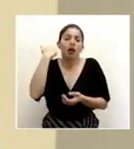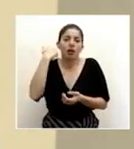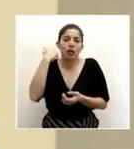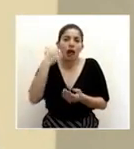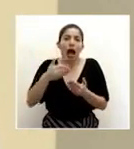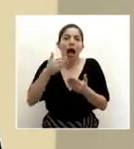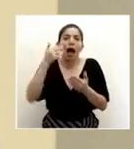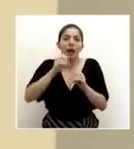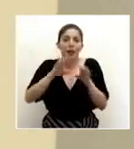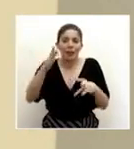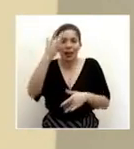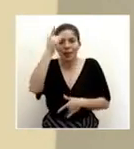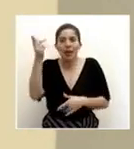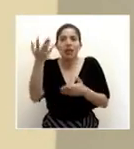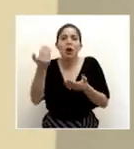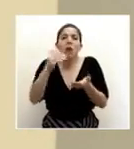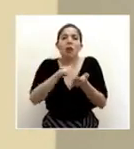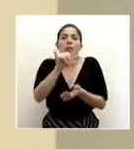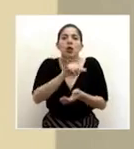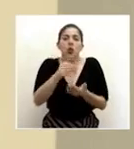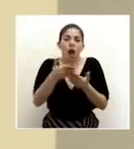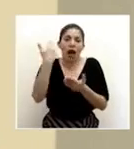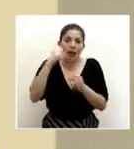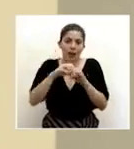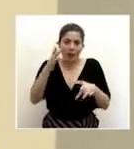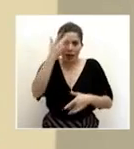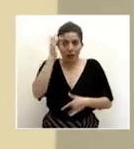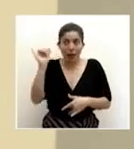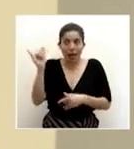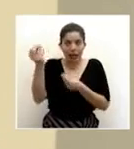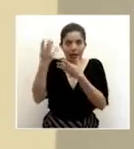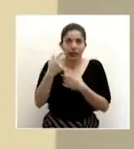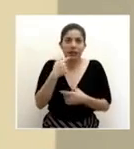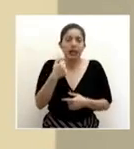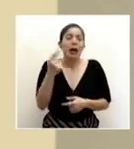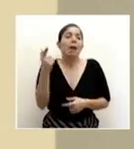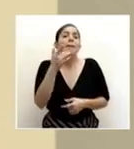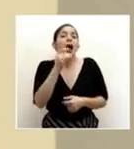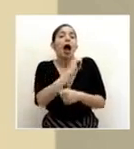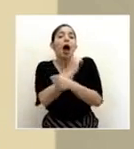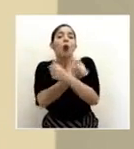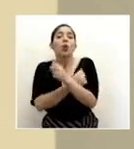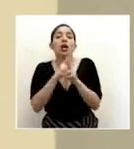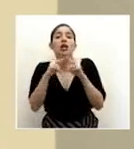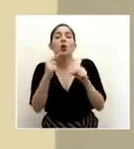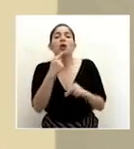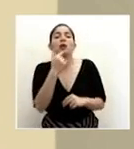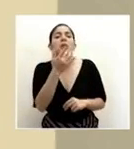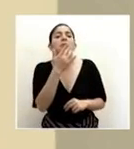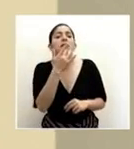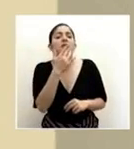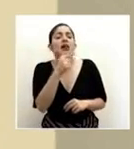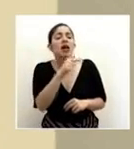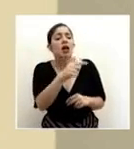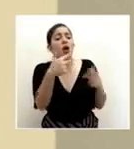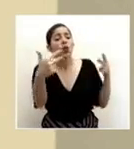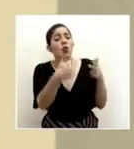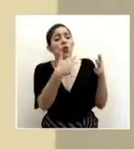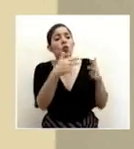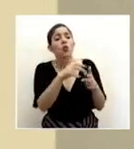cosas pre-pandemia. Y ese es el mensaje que yo he recibido. Preferiría las autoridades de Nicaragua que los